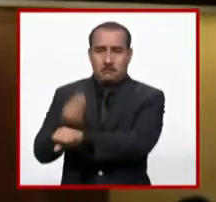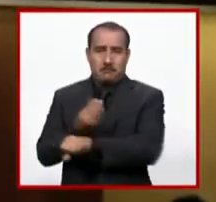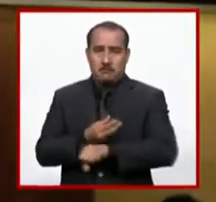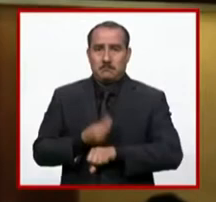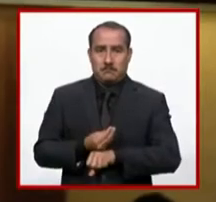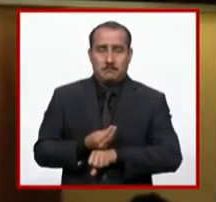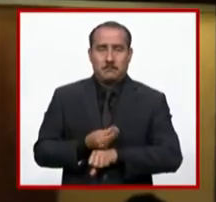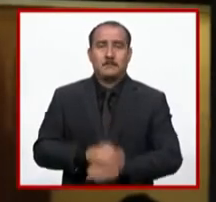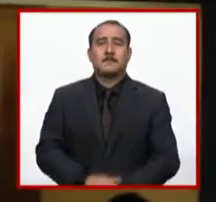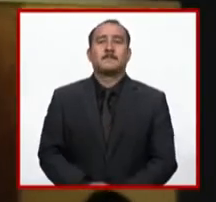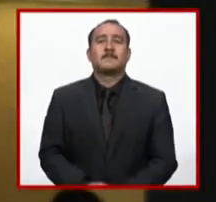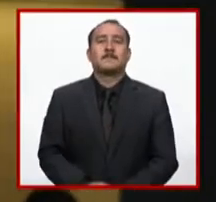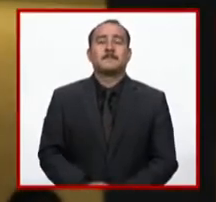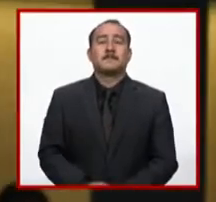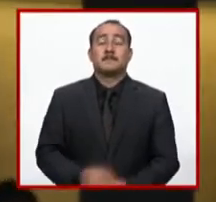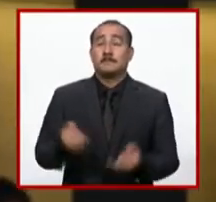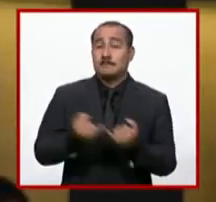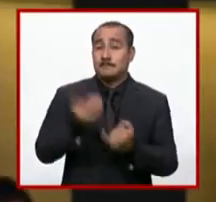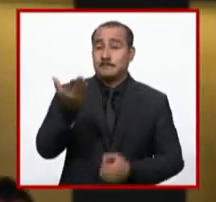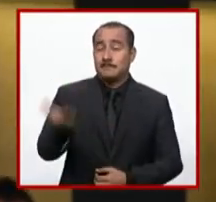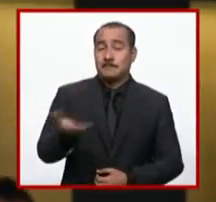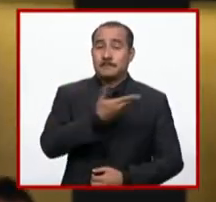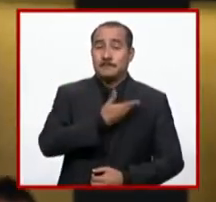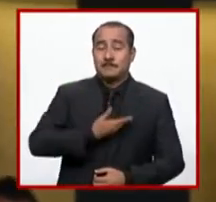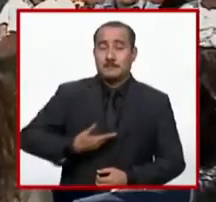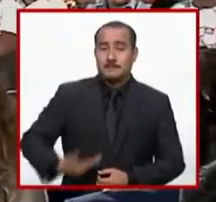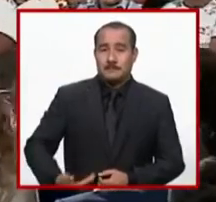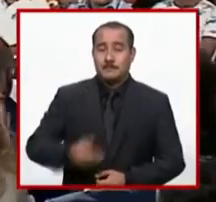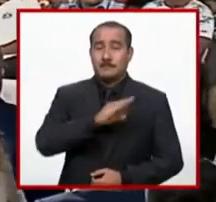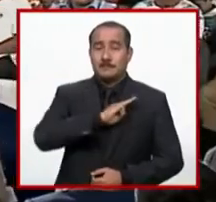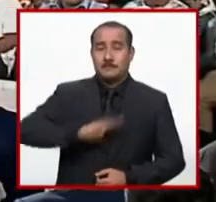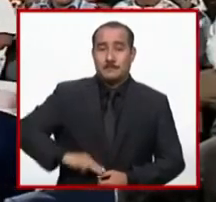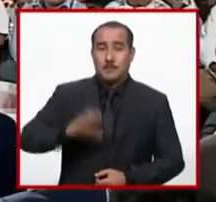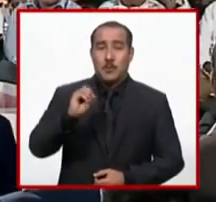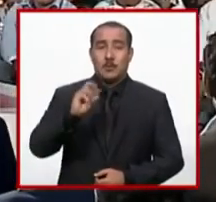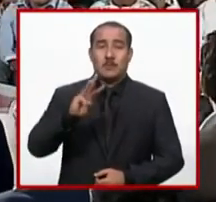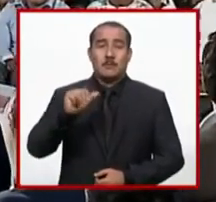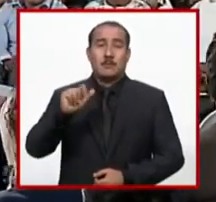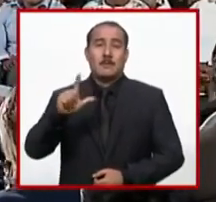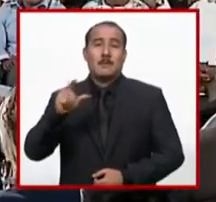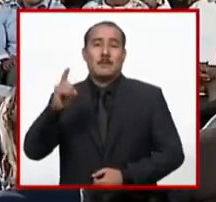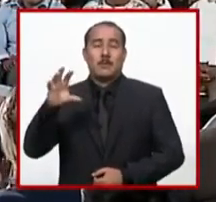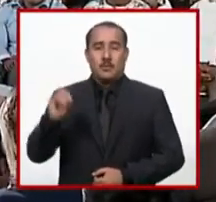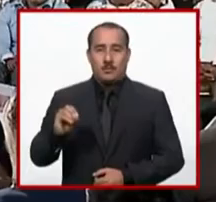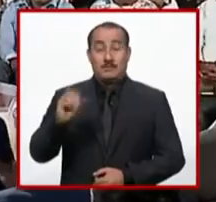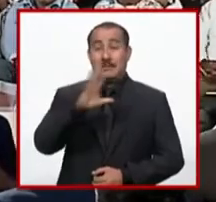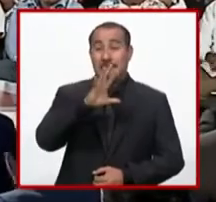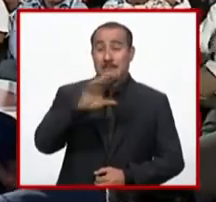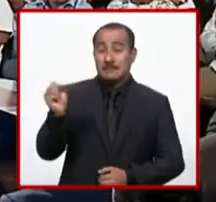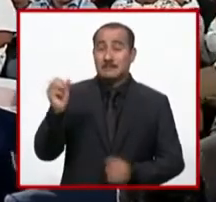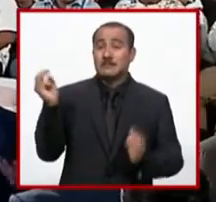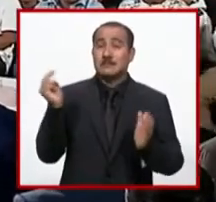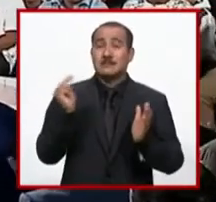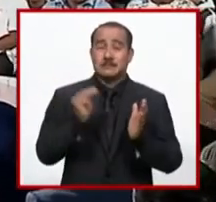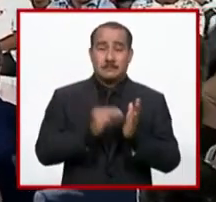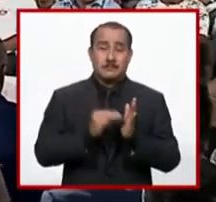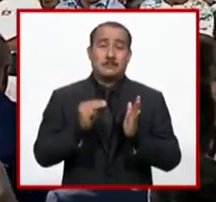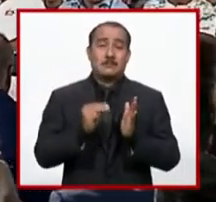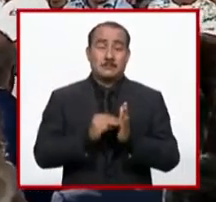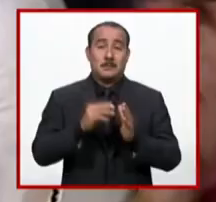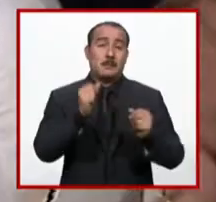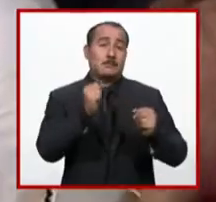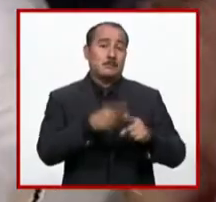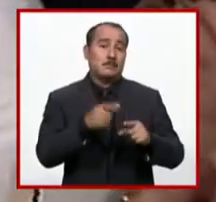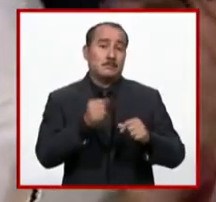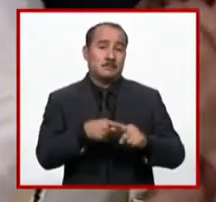Y lo vamos a hacer de la mano con mi amigo presidente municipal Osvaldo, que se encuentra aquí. 500 más también para Salina